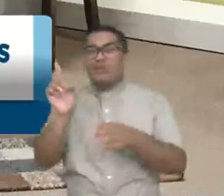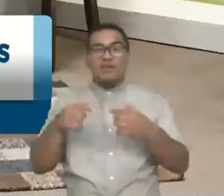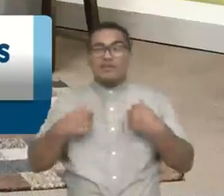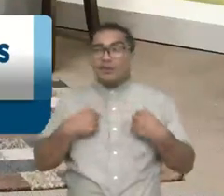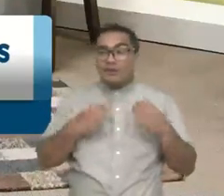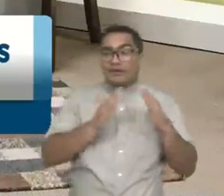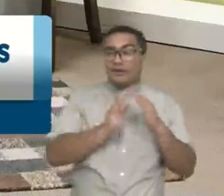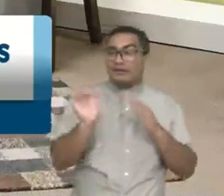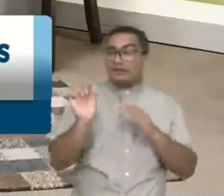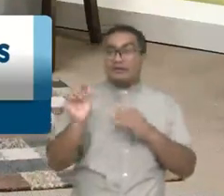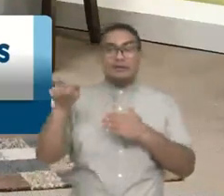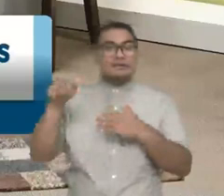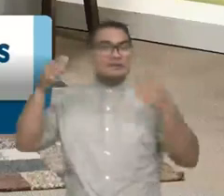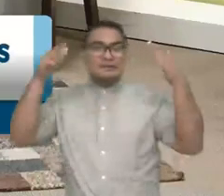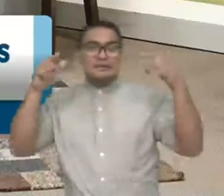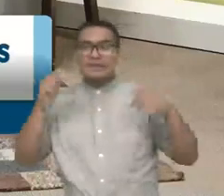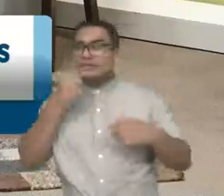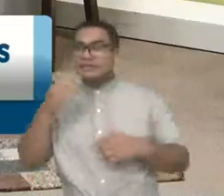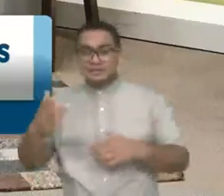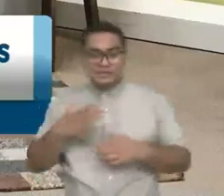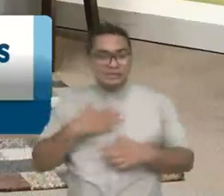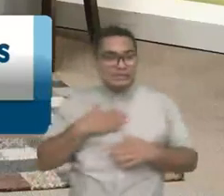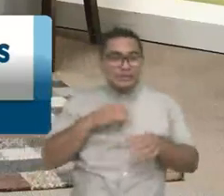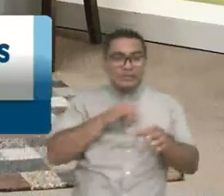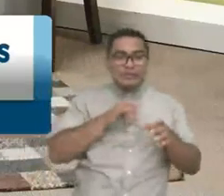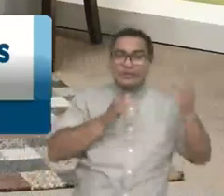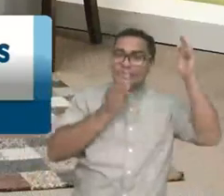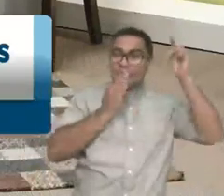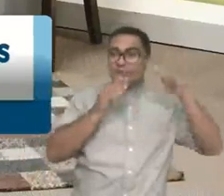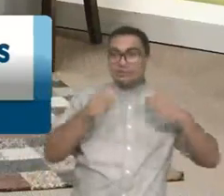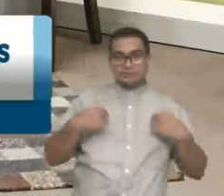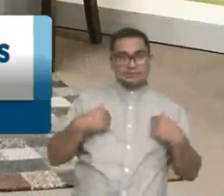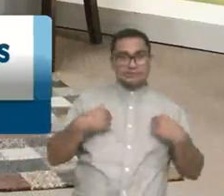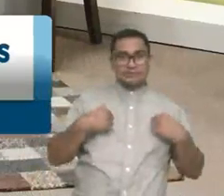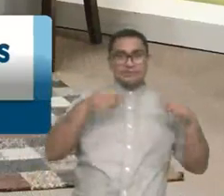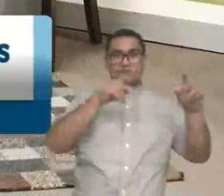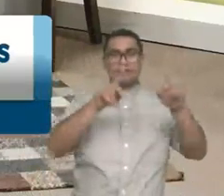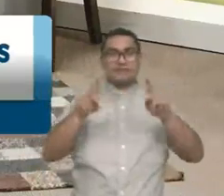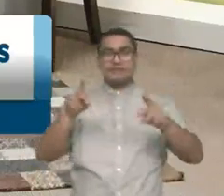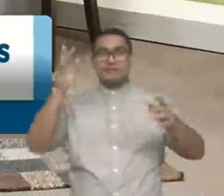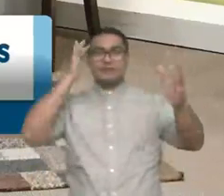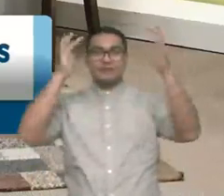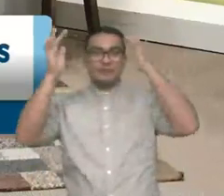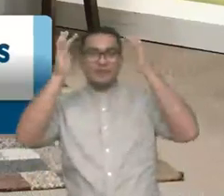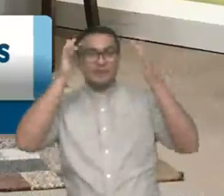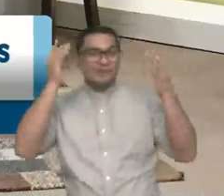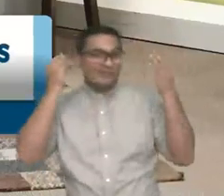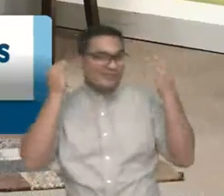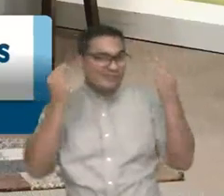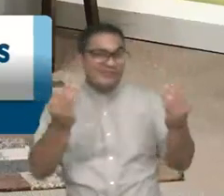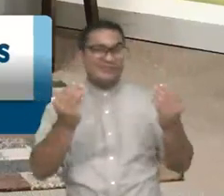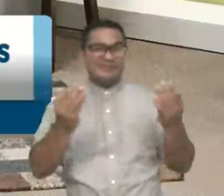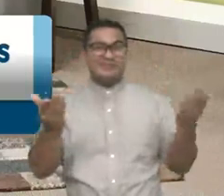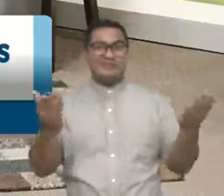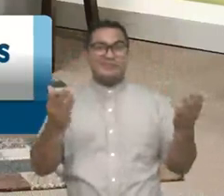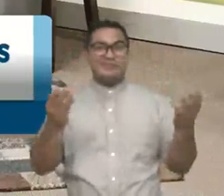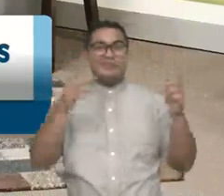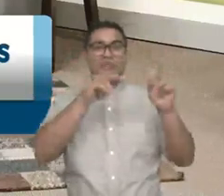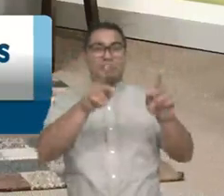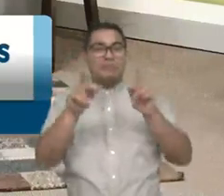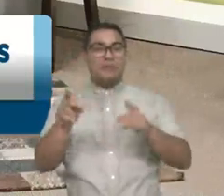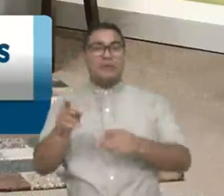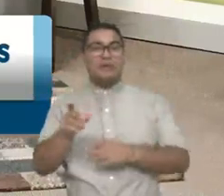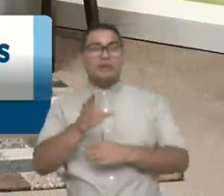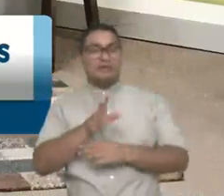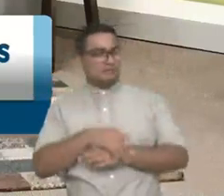vivo por el lado de Masaya y dice que está por Nindirí, entonces la gente se alarma, comienza a alarmarse, pero fue por una palabra